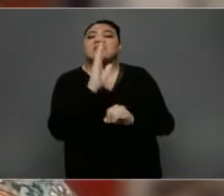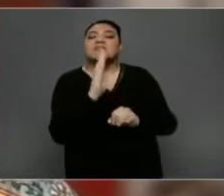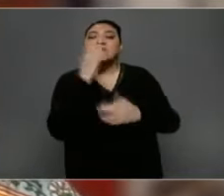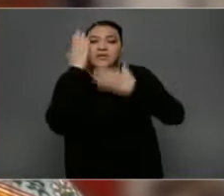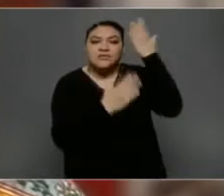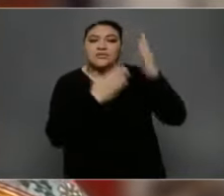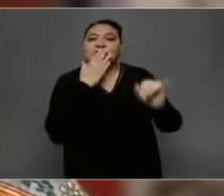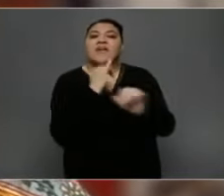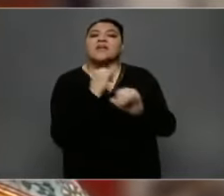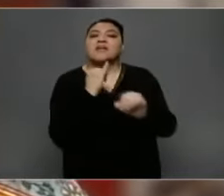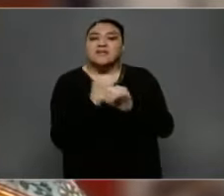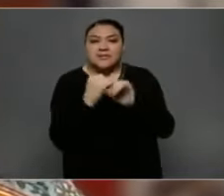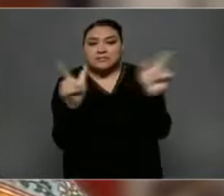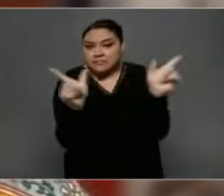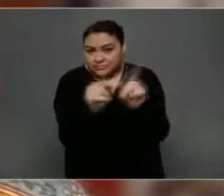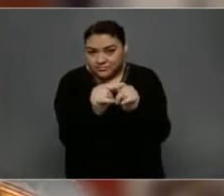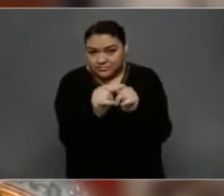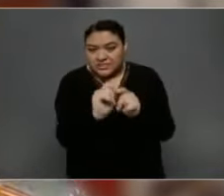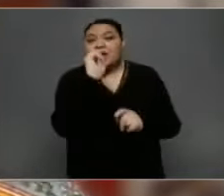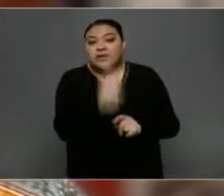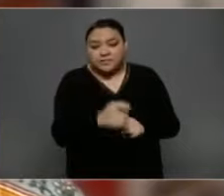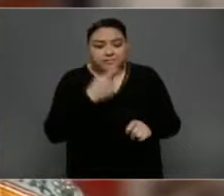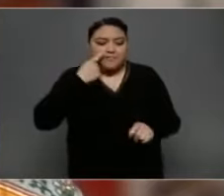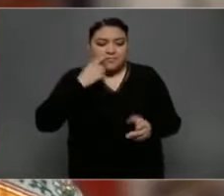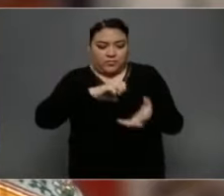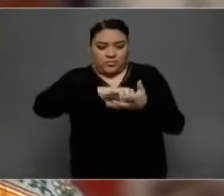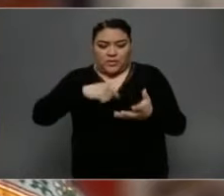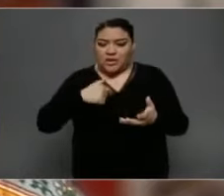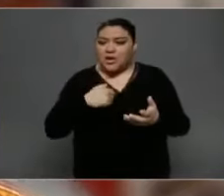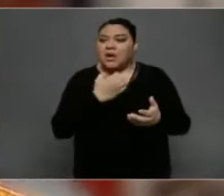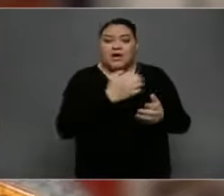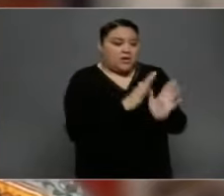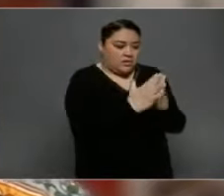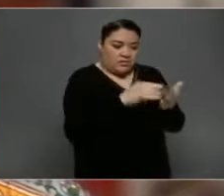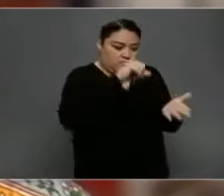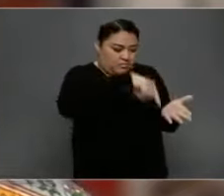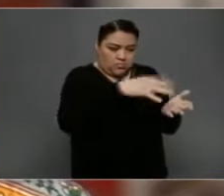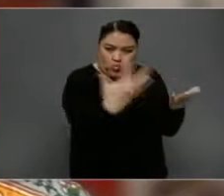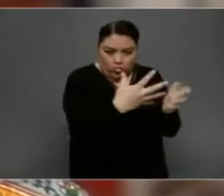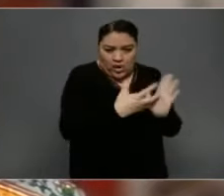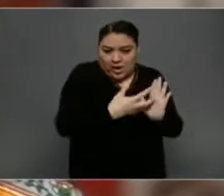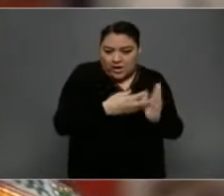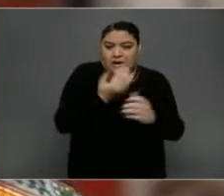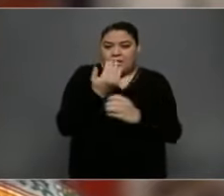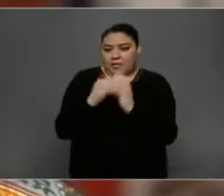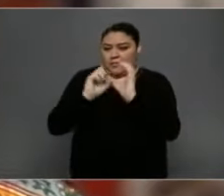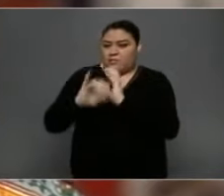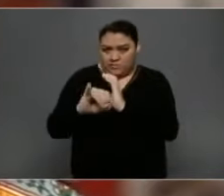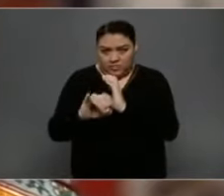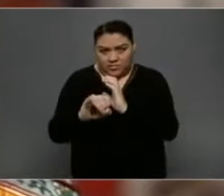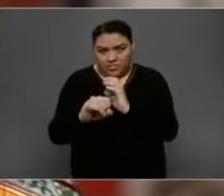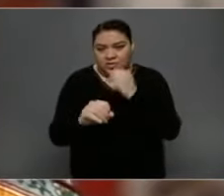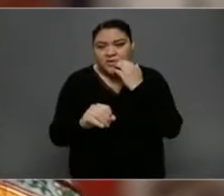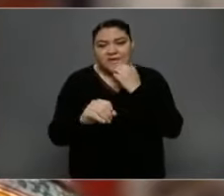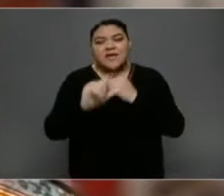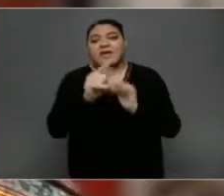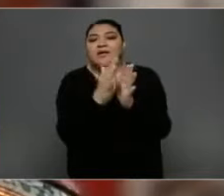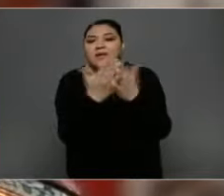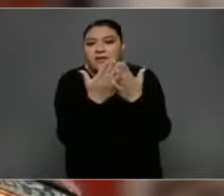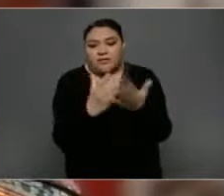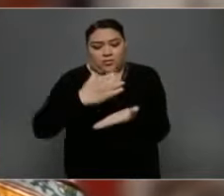diferente que consiste en prácticamente hacer lo de los libros tal cual las actividades en libros las